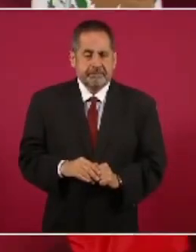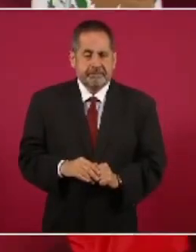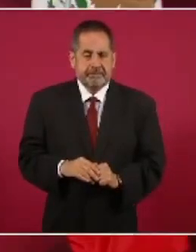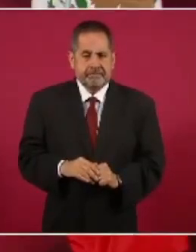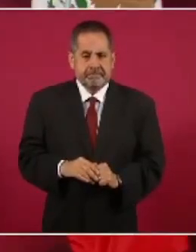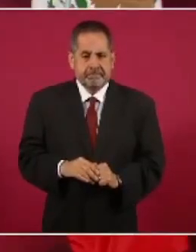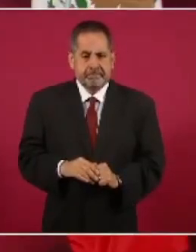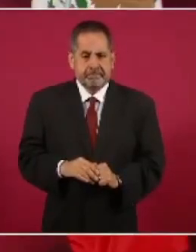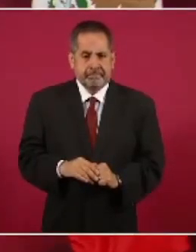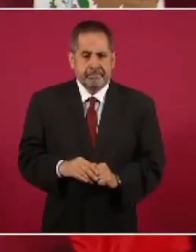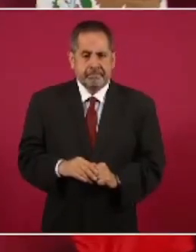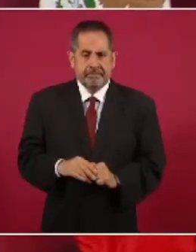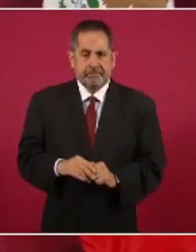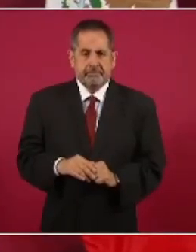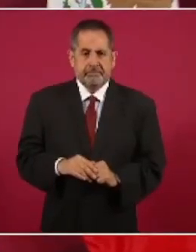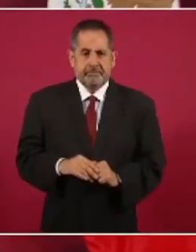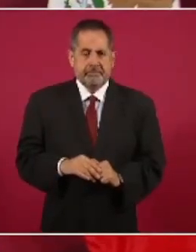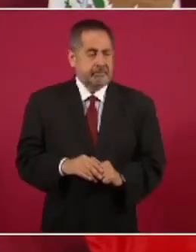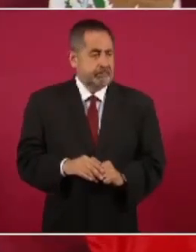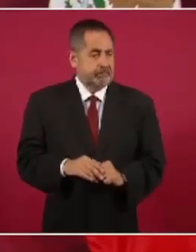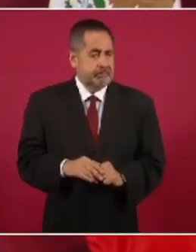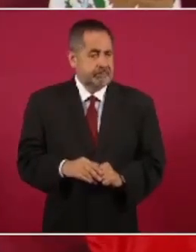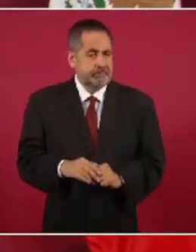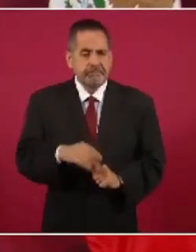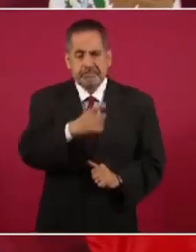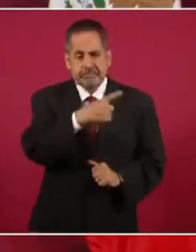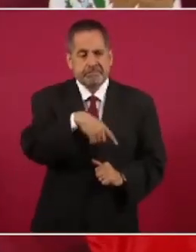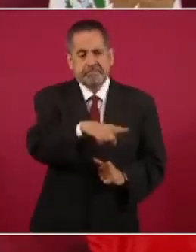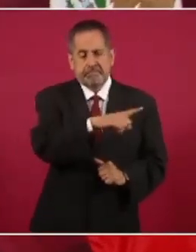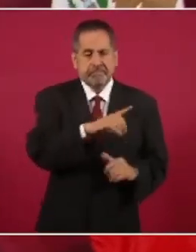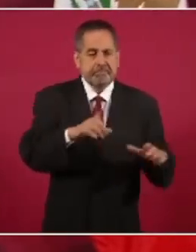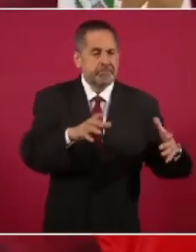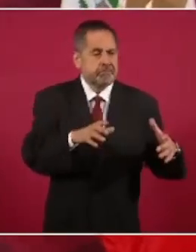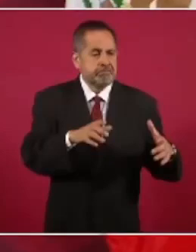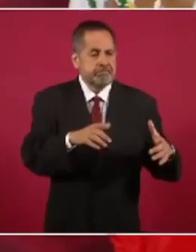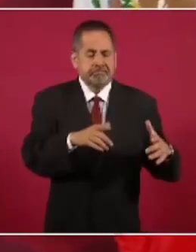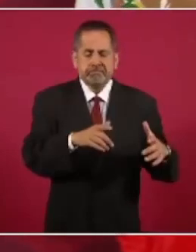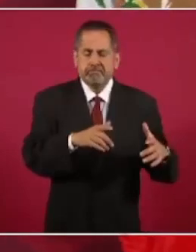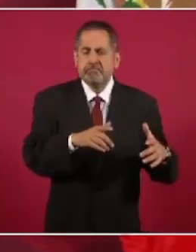pueden ejercer a libertad